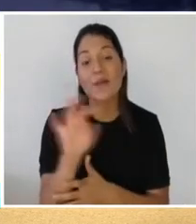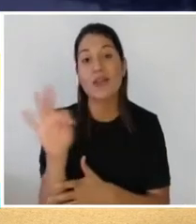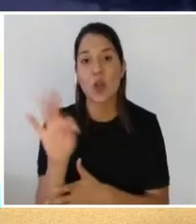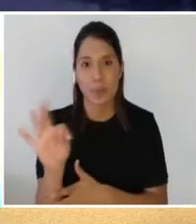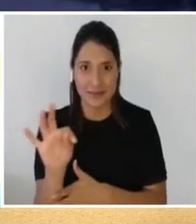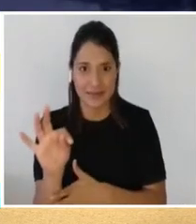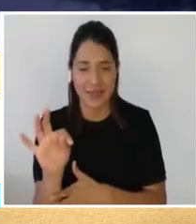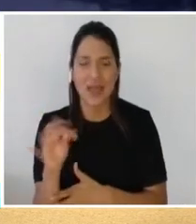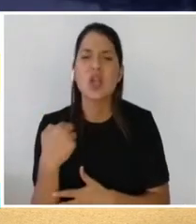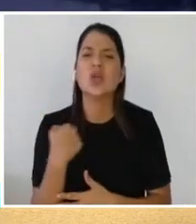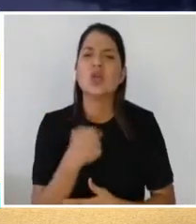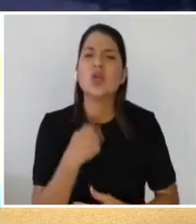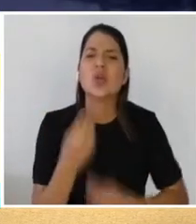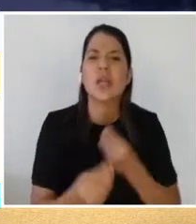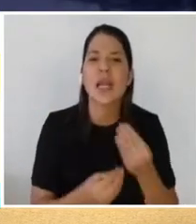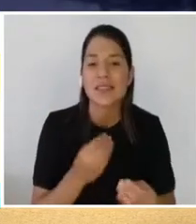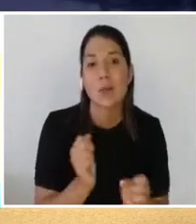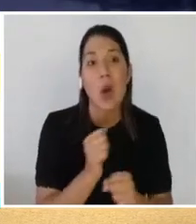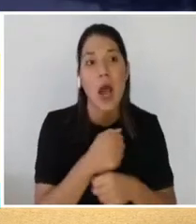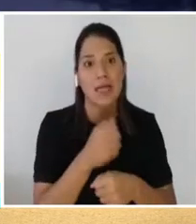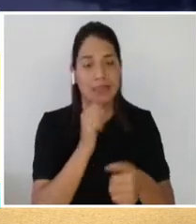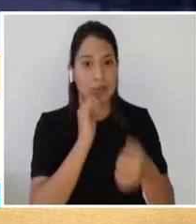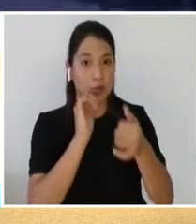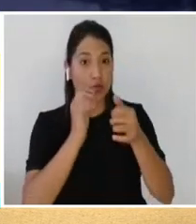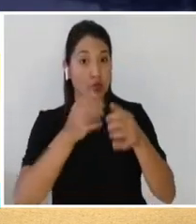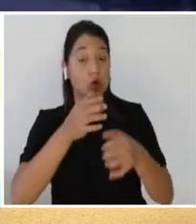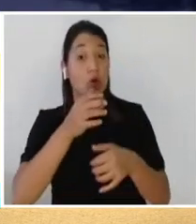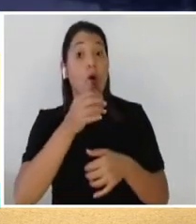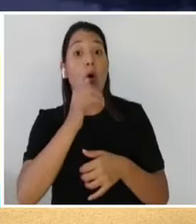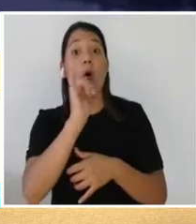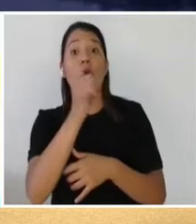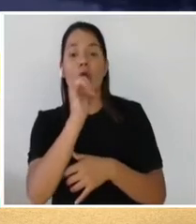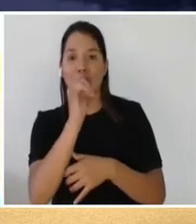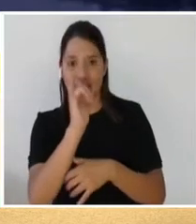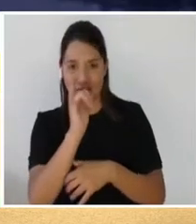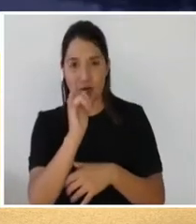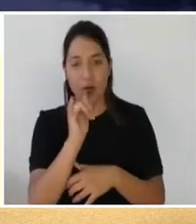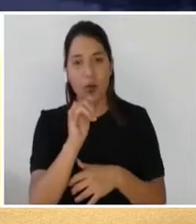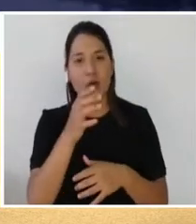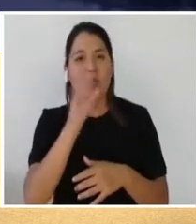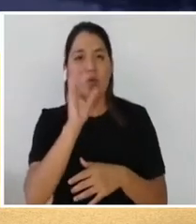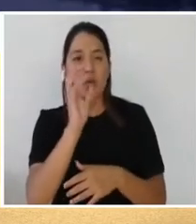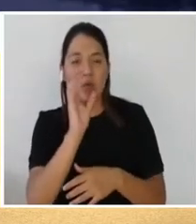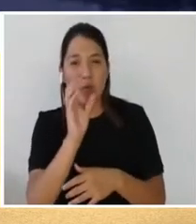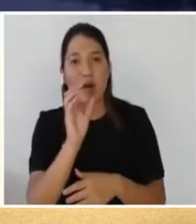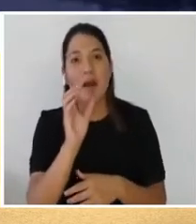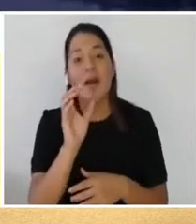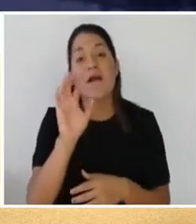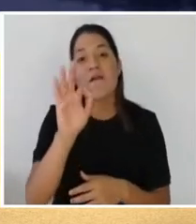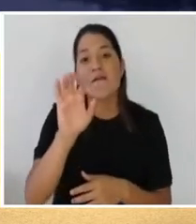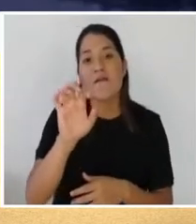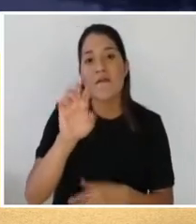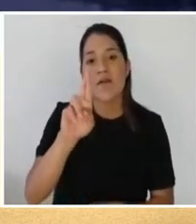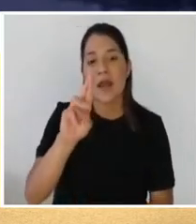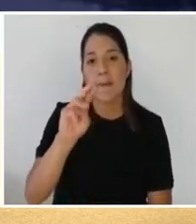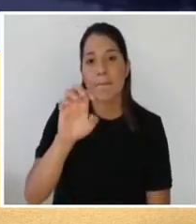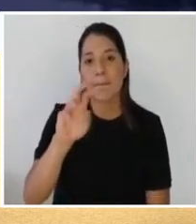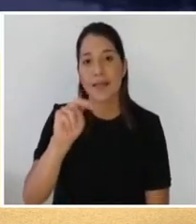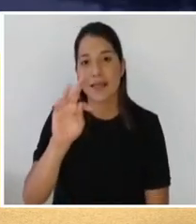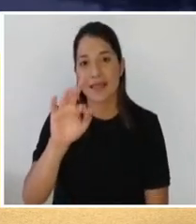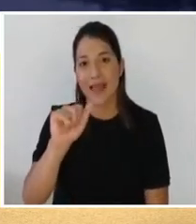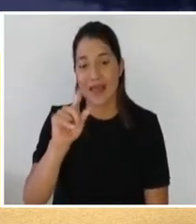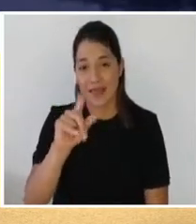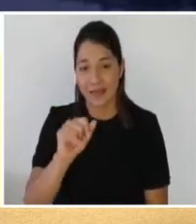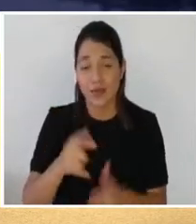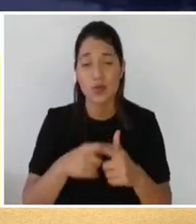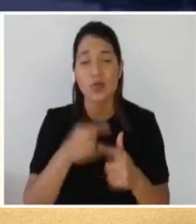hacemos bebidas fermentadas funcionales, bebidas que son probióticas, que aparte de hidratar y refrescar, son